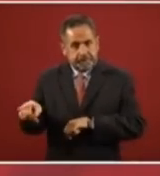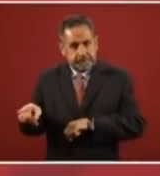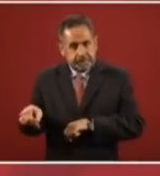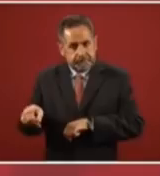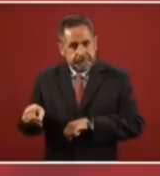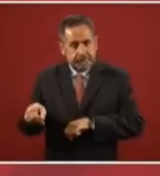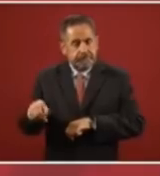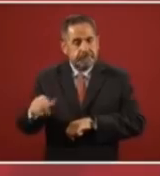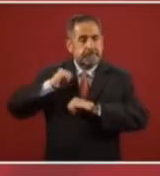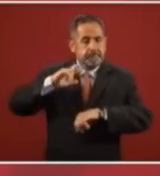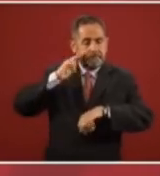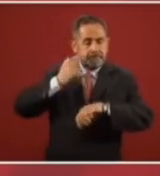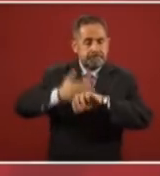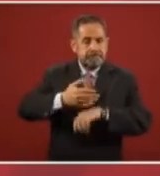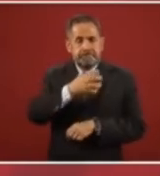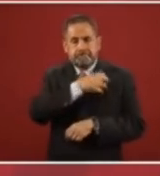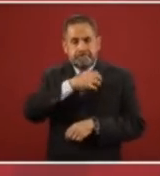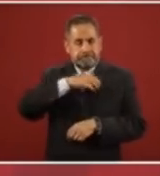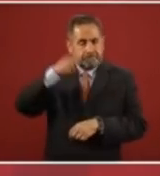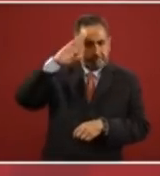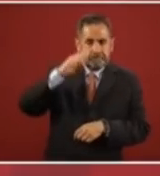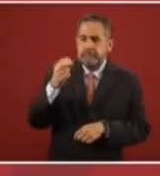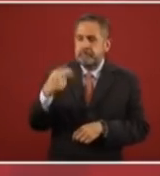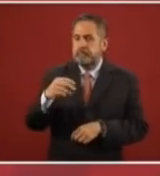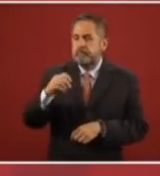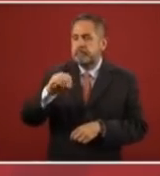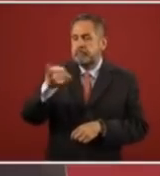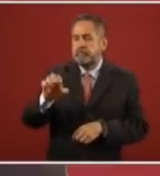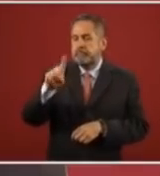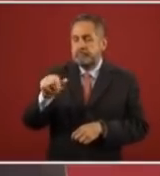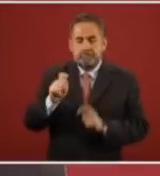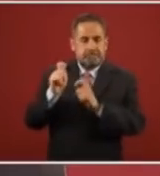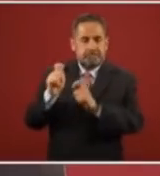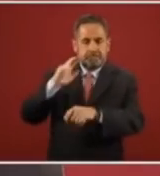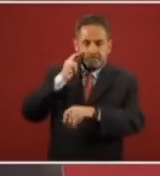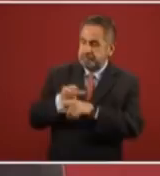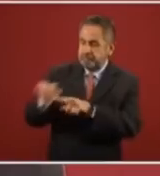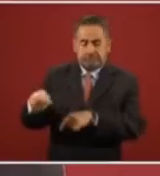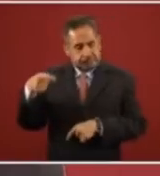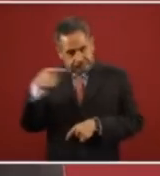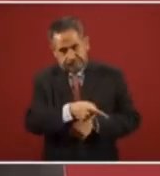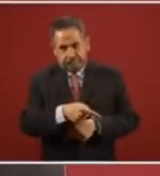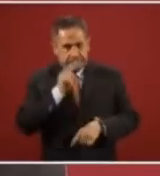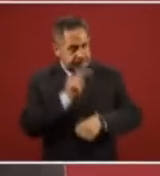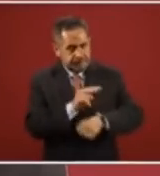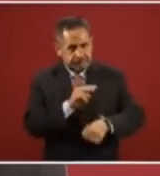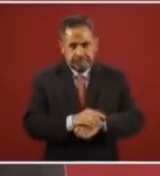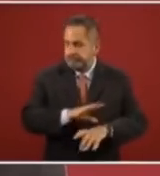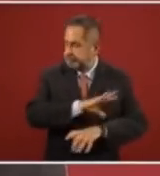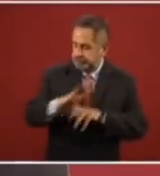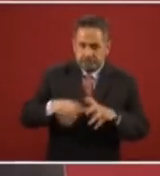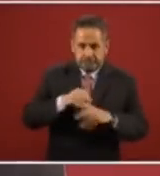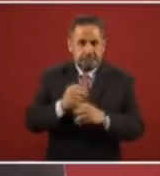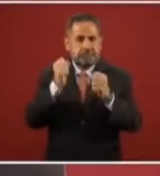al almirante Ojeda que se haga cargo de todo lo que es